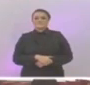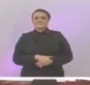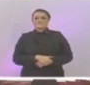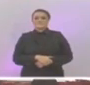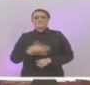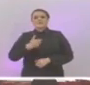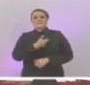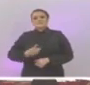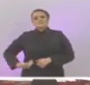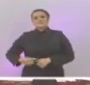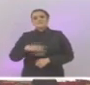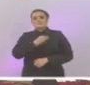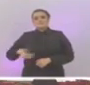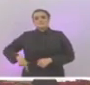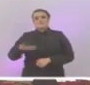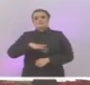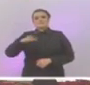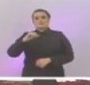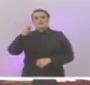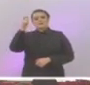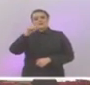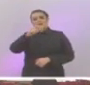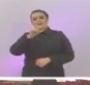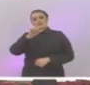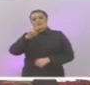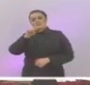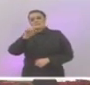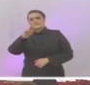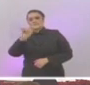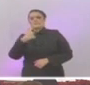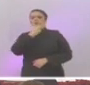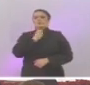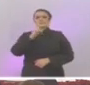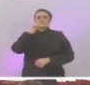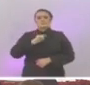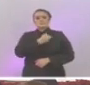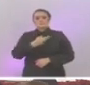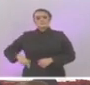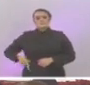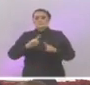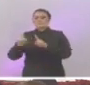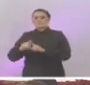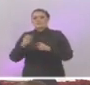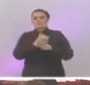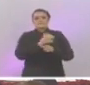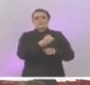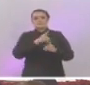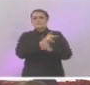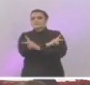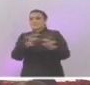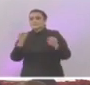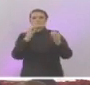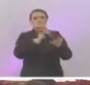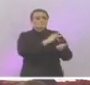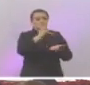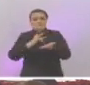Al señor presidente municipal de San Luis Potosí, Javier Nava, y a los presidentas y presidentes municipales de nuestro estado, muchas gracias a todos, de